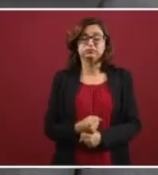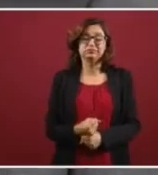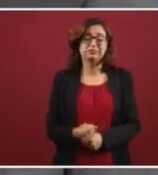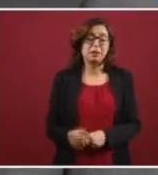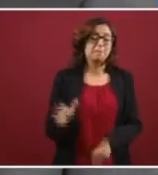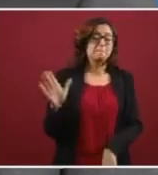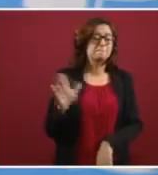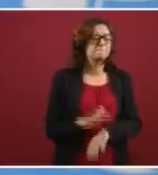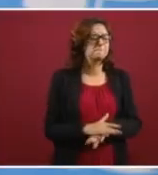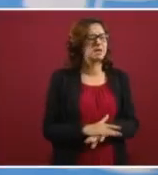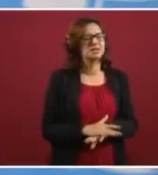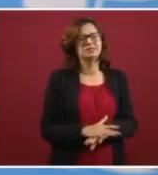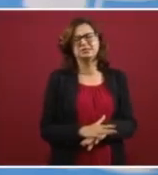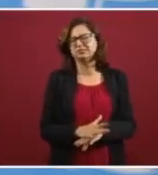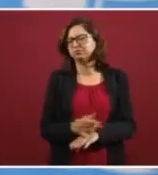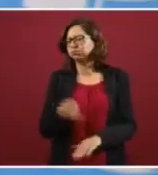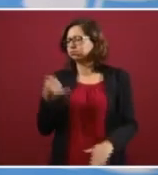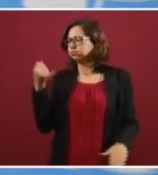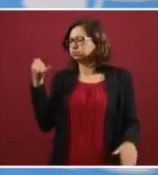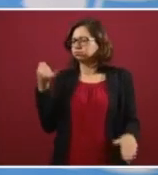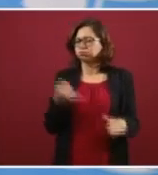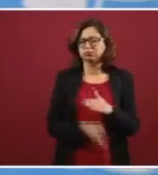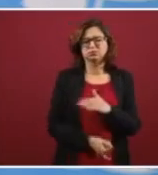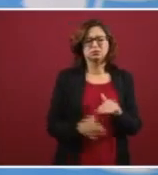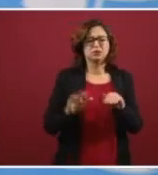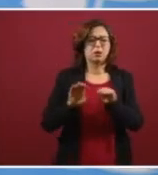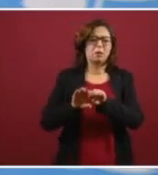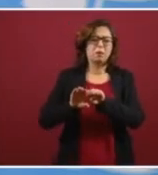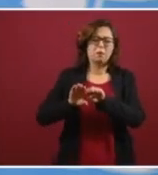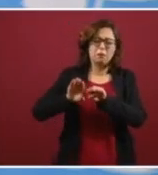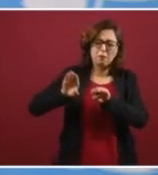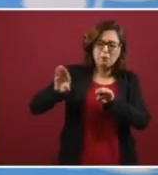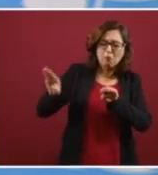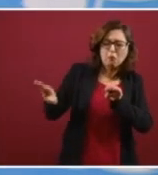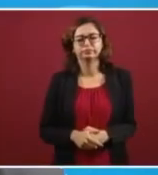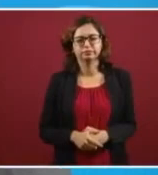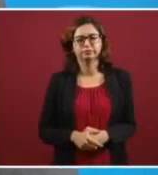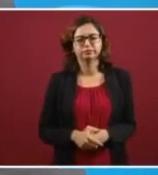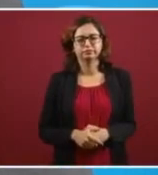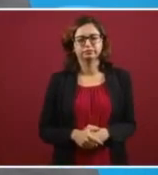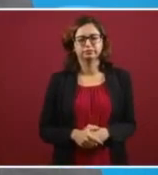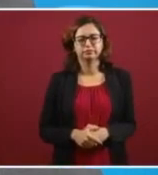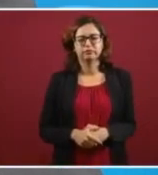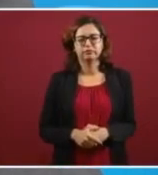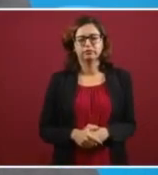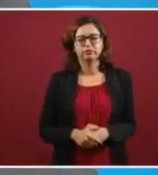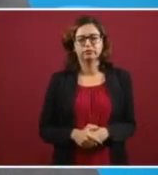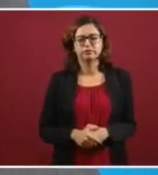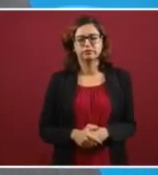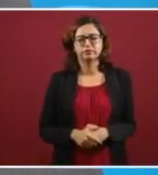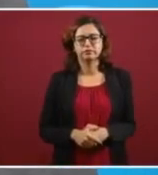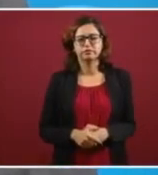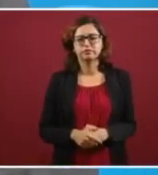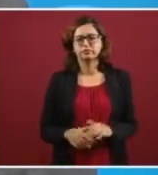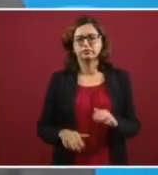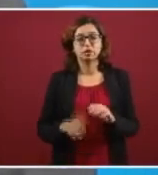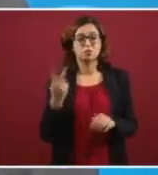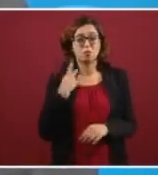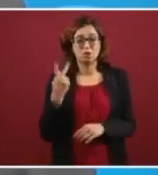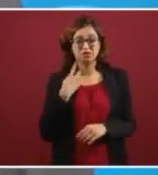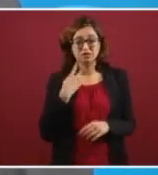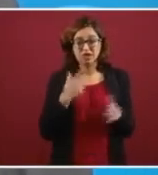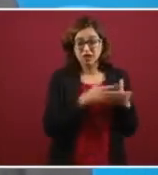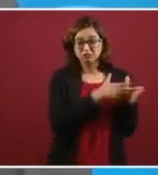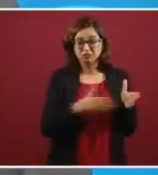ahondó, se profundizó la desigualdad económica y social. Ya no queremos esa política.